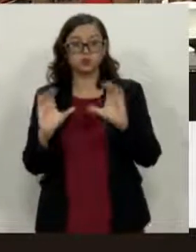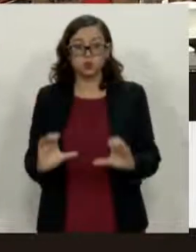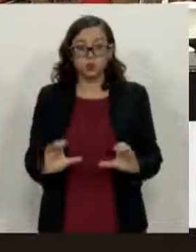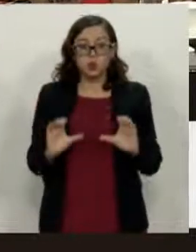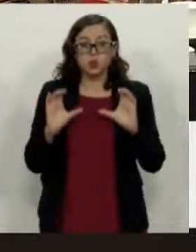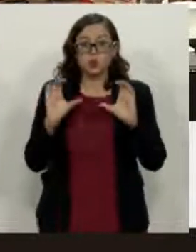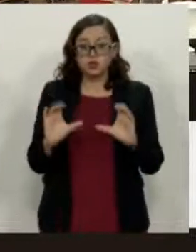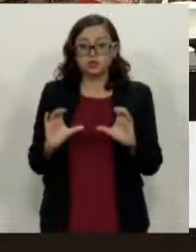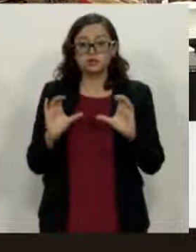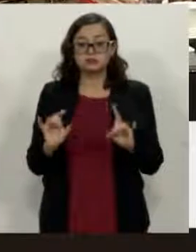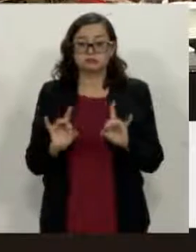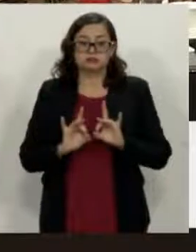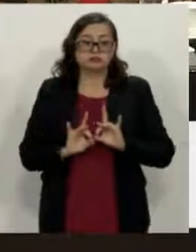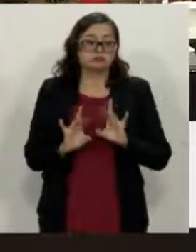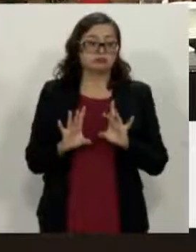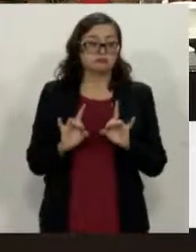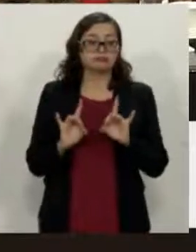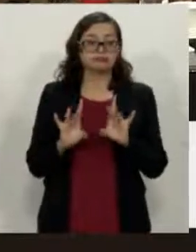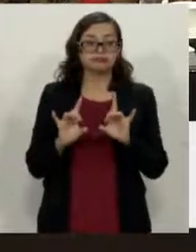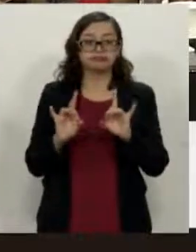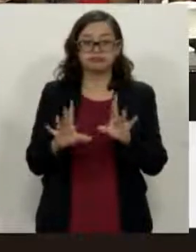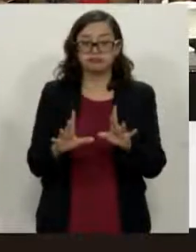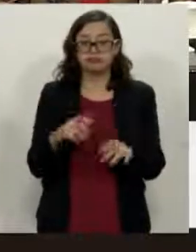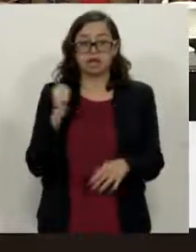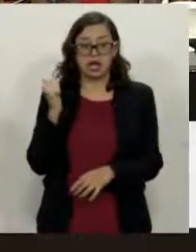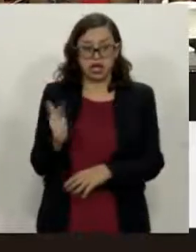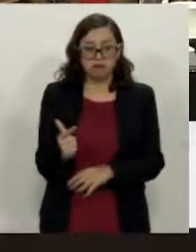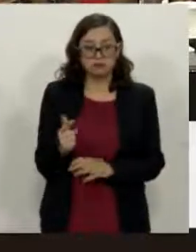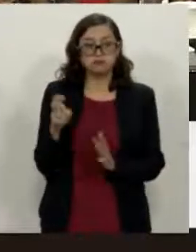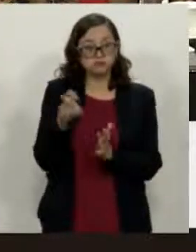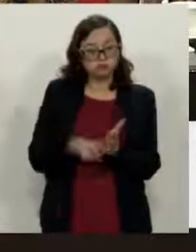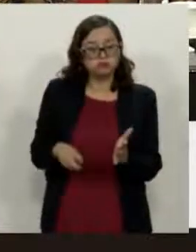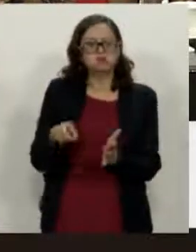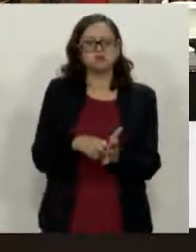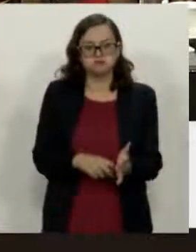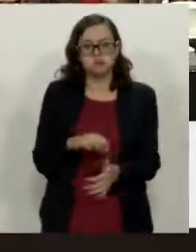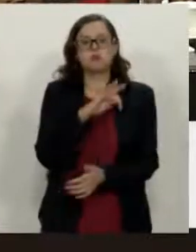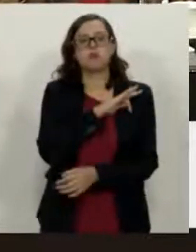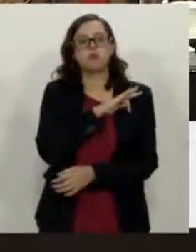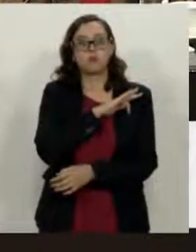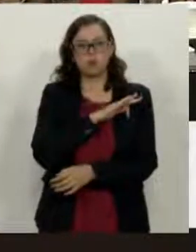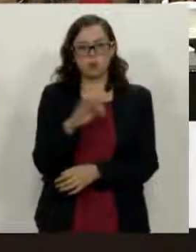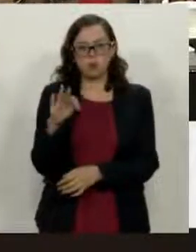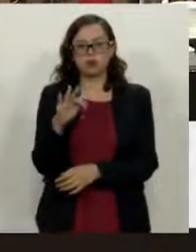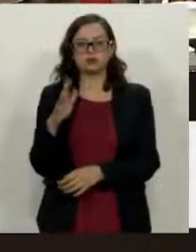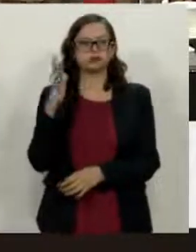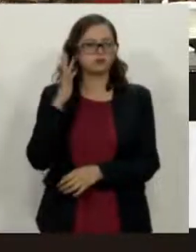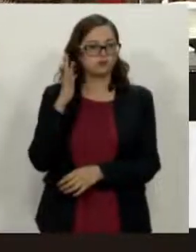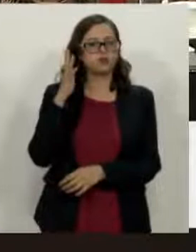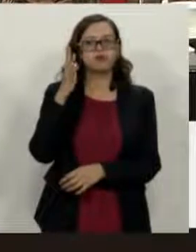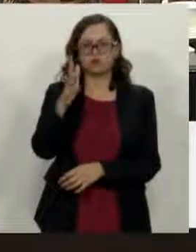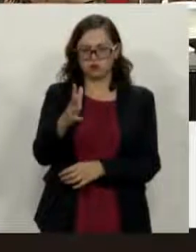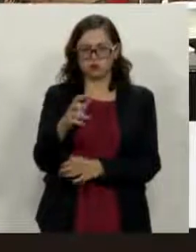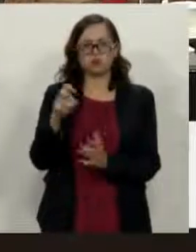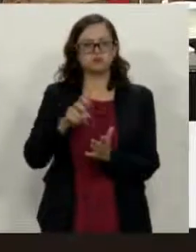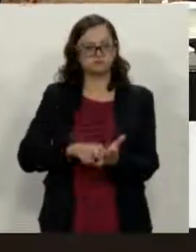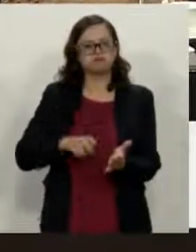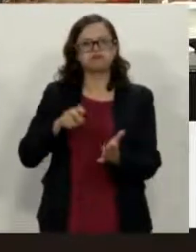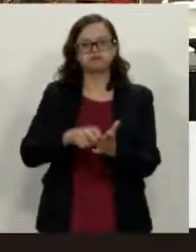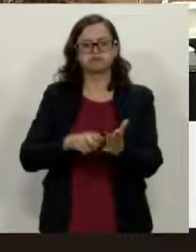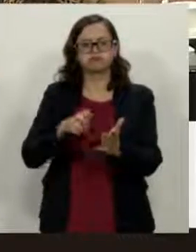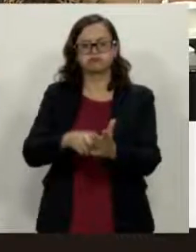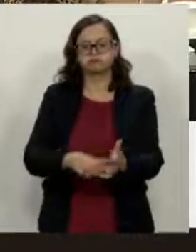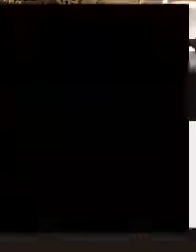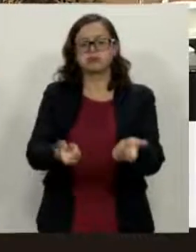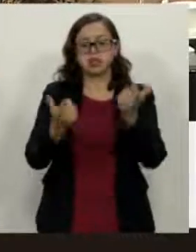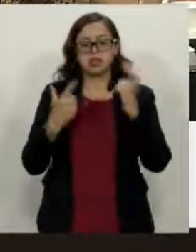necesarias para realizar los ajustes que se requieran en el futuro. Así lo establece el artículo